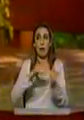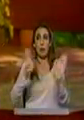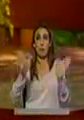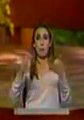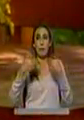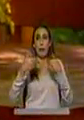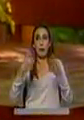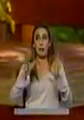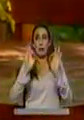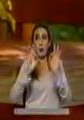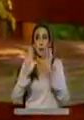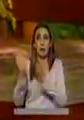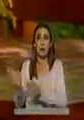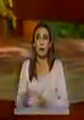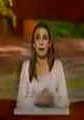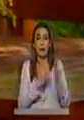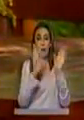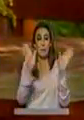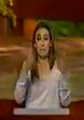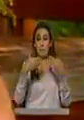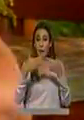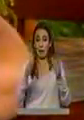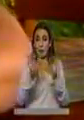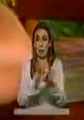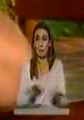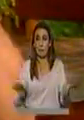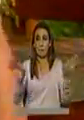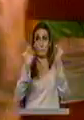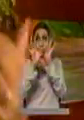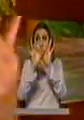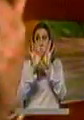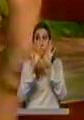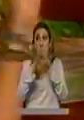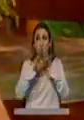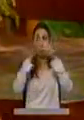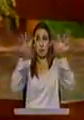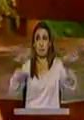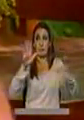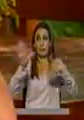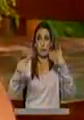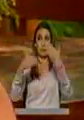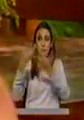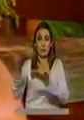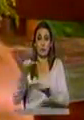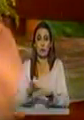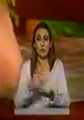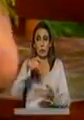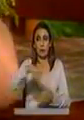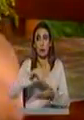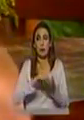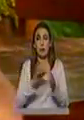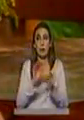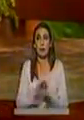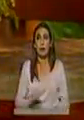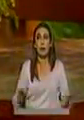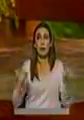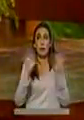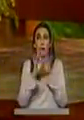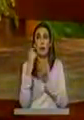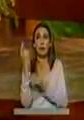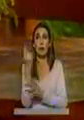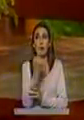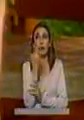Suficiente, porque el hub de Panamá es la cosa más inmensa, porque todos llegan y se concentran ahí, pero si llega